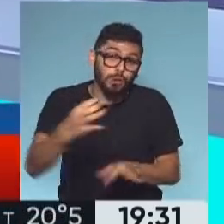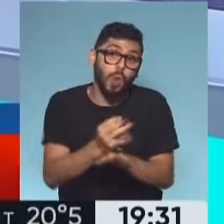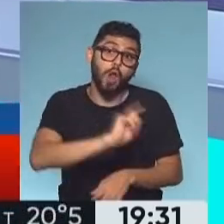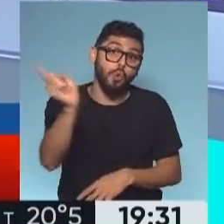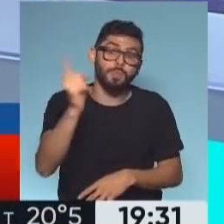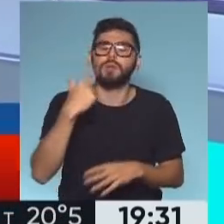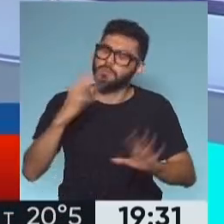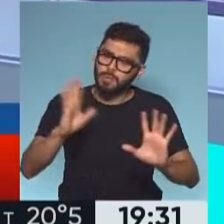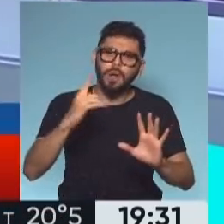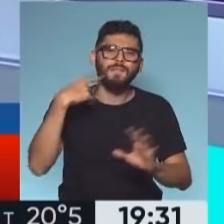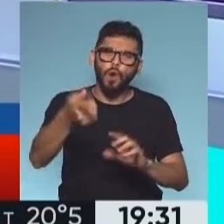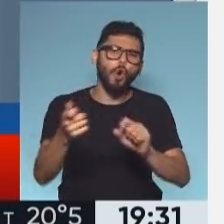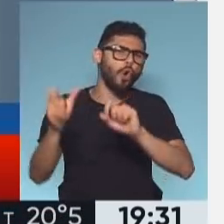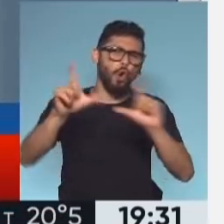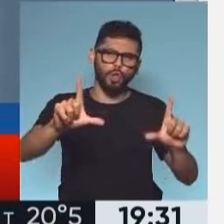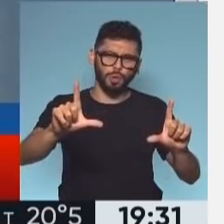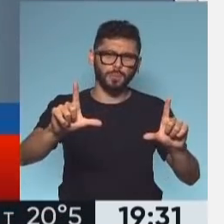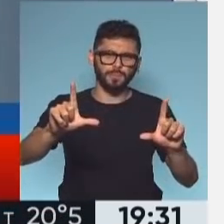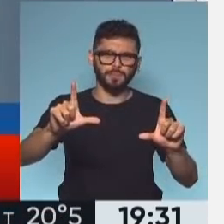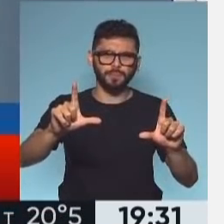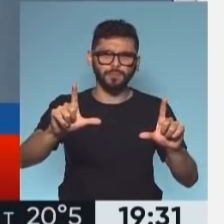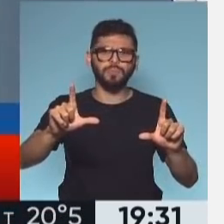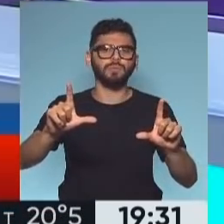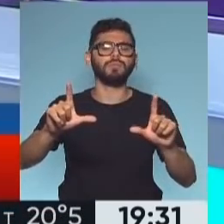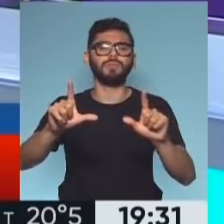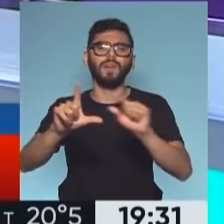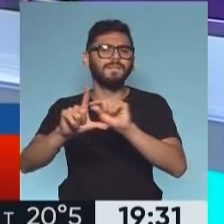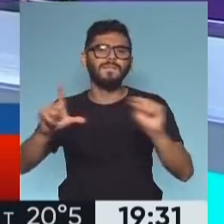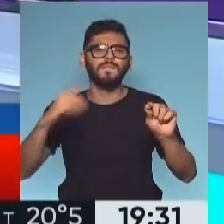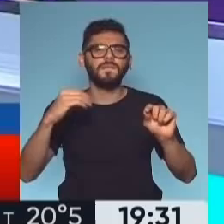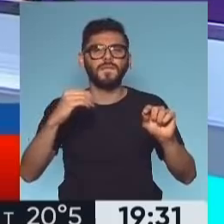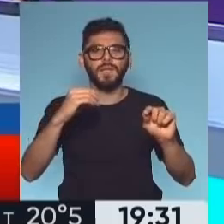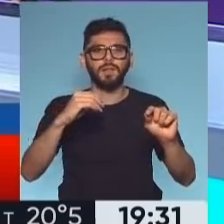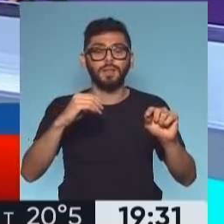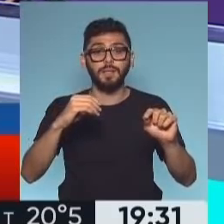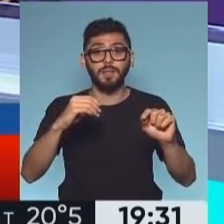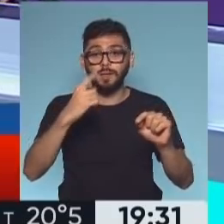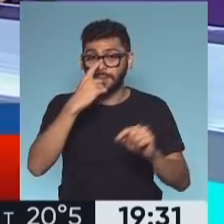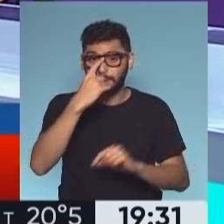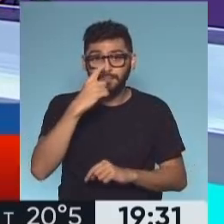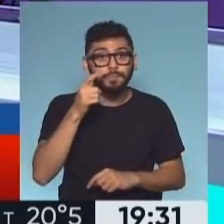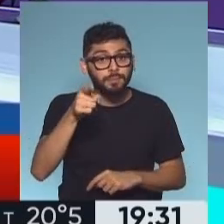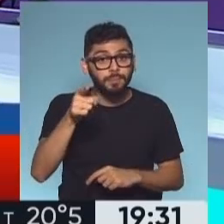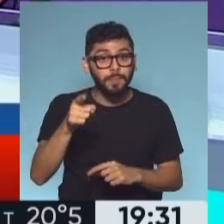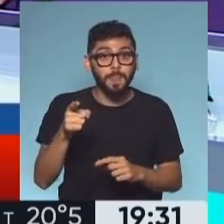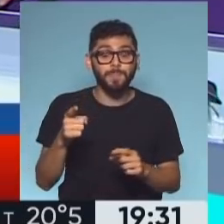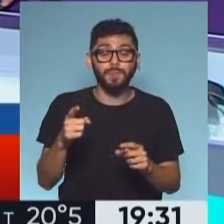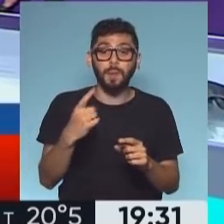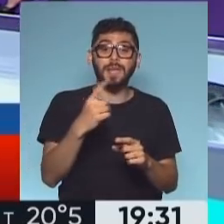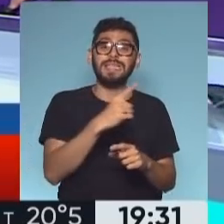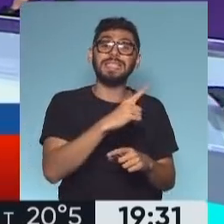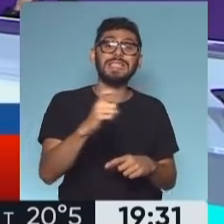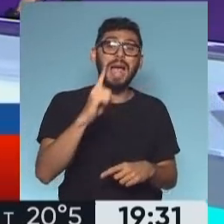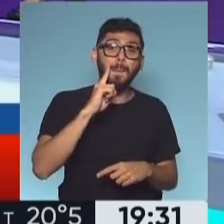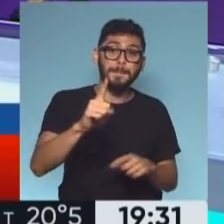mostrar otro slide, otra imagen que muestra la cantidad de casos por 100.000